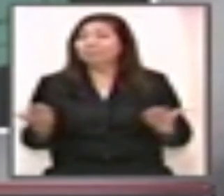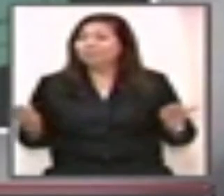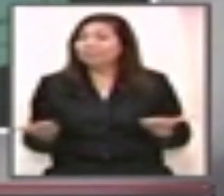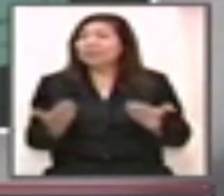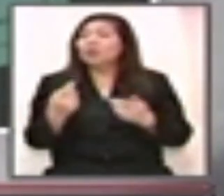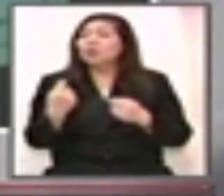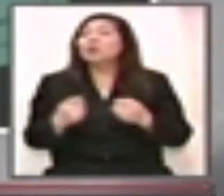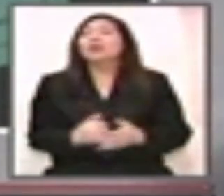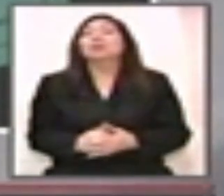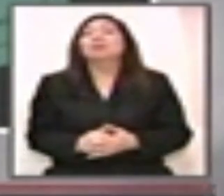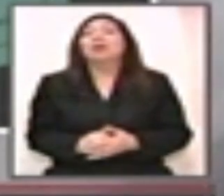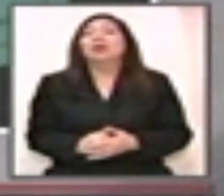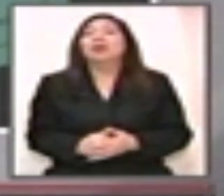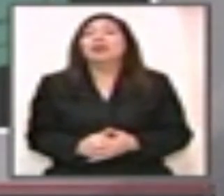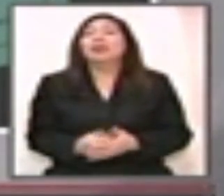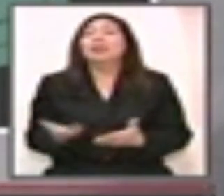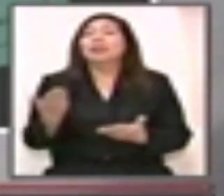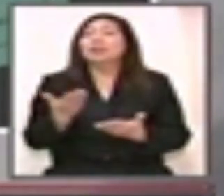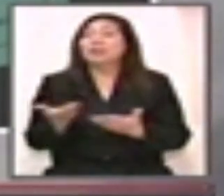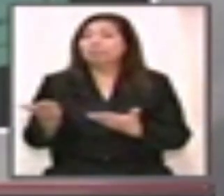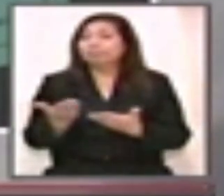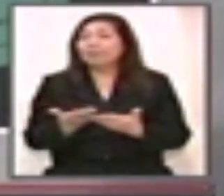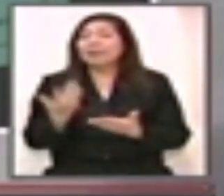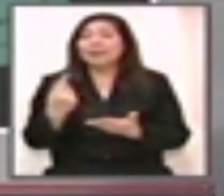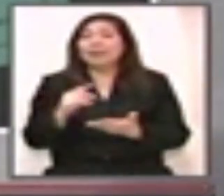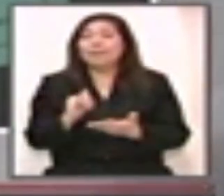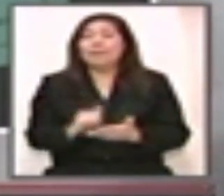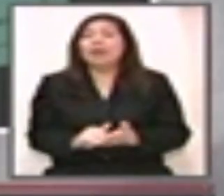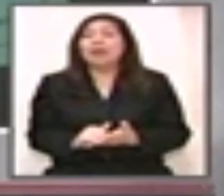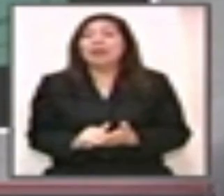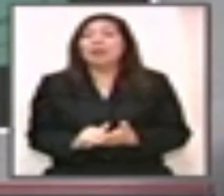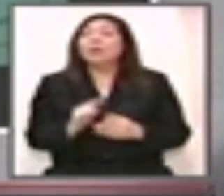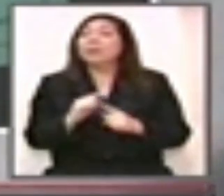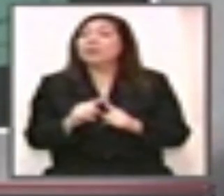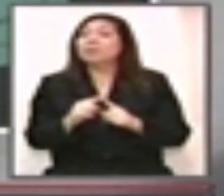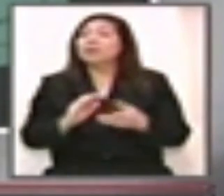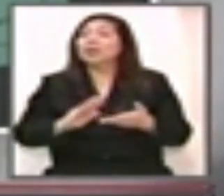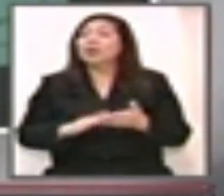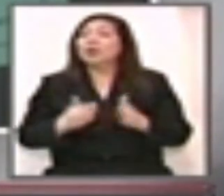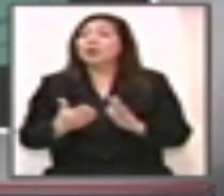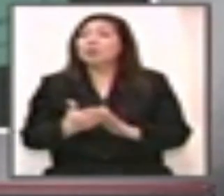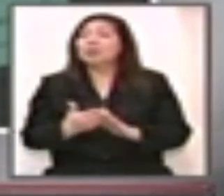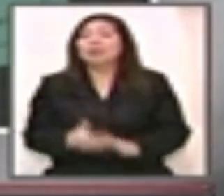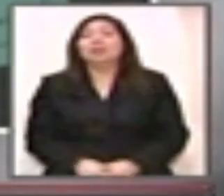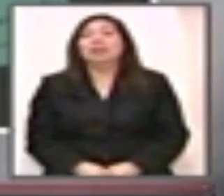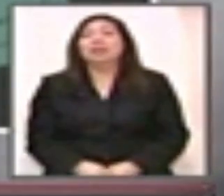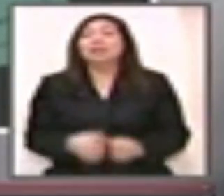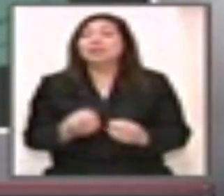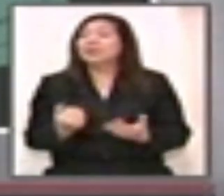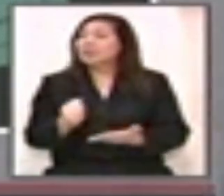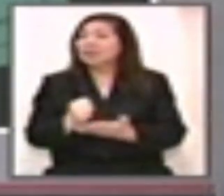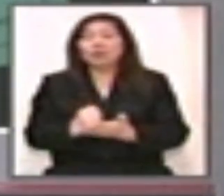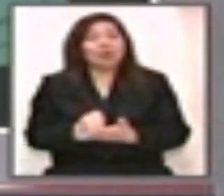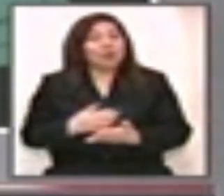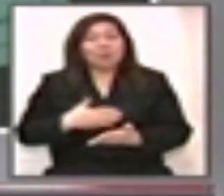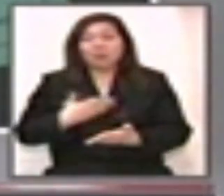incentivar el turismo, de captar fondos para integrar a distintas comunidades que sin esta ayuda